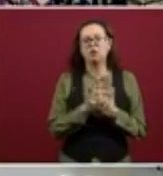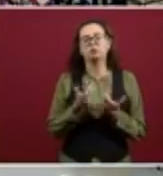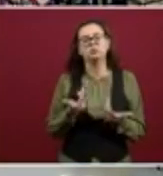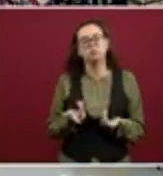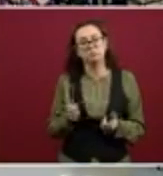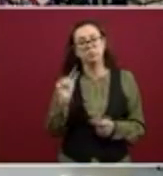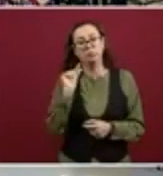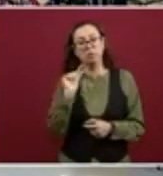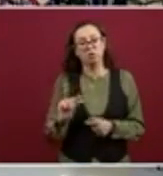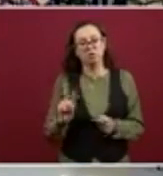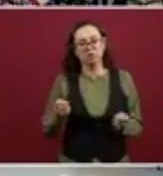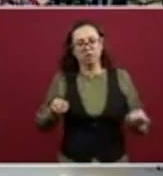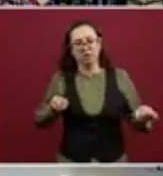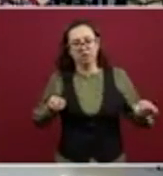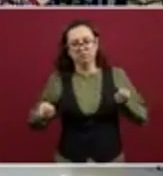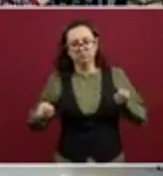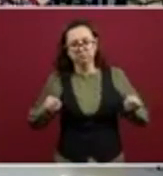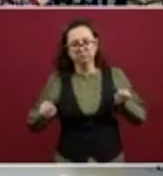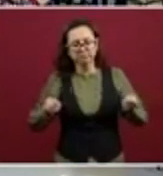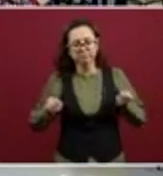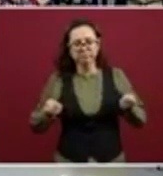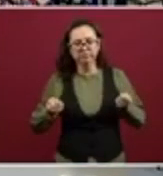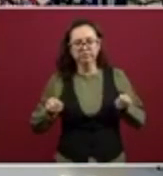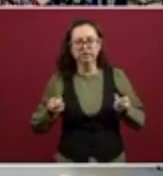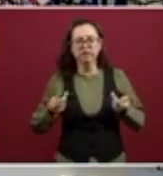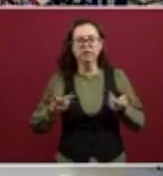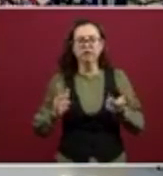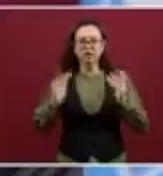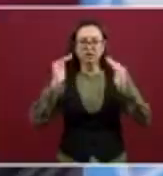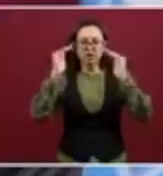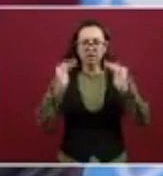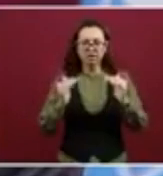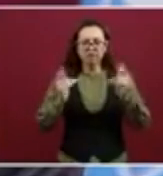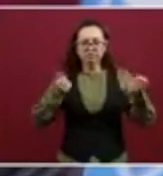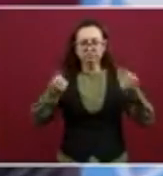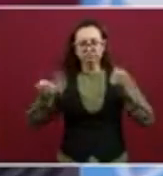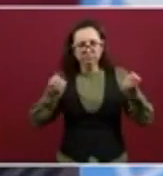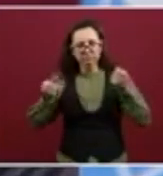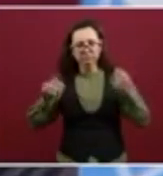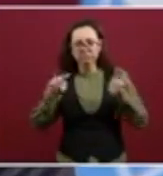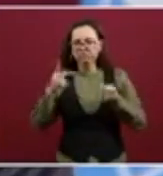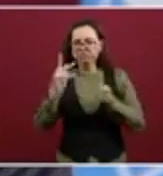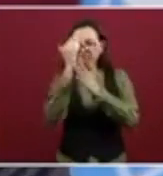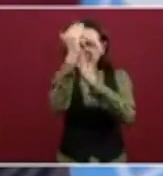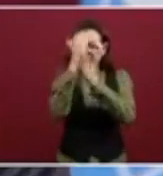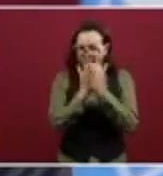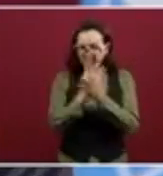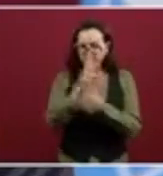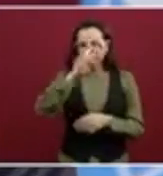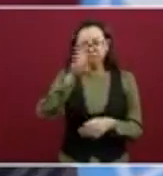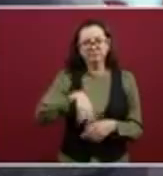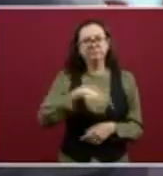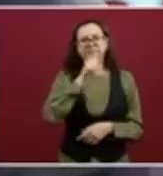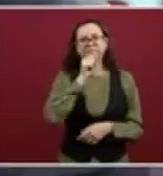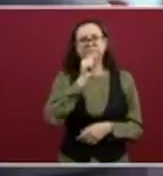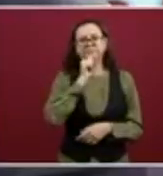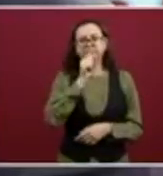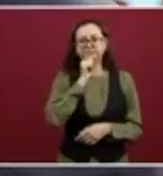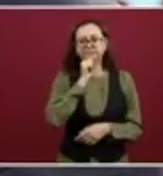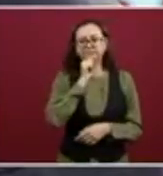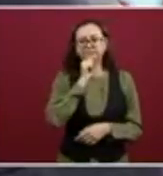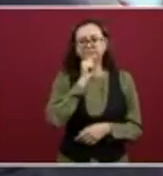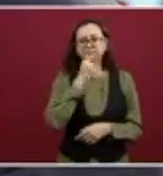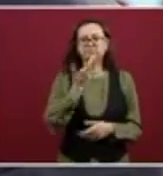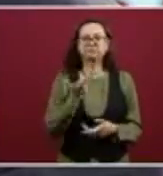controlado la incidencia delictiva, pero no ha habido una disminución considerable. ya en